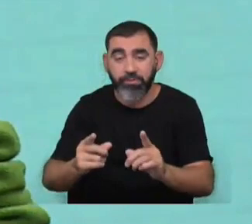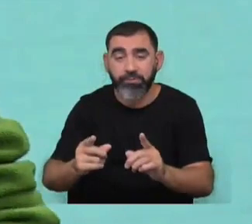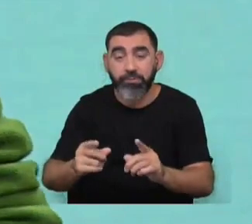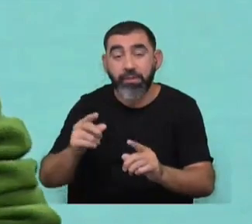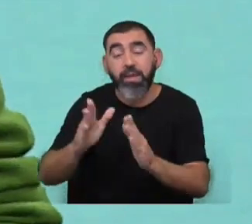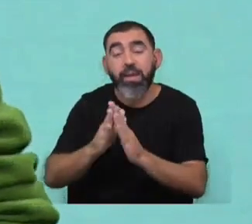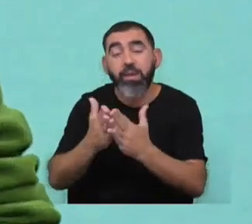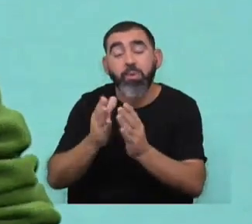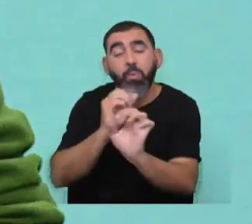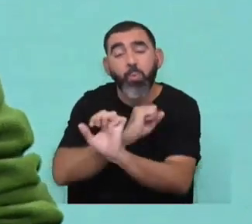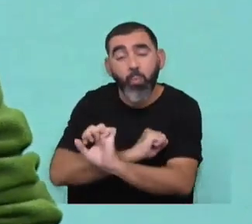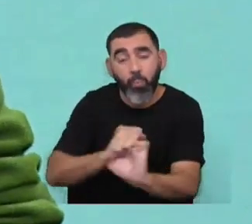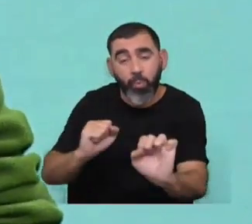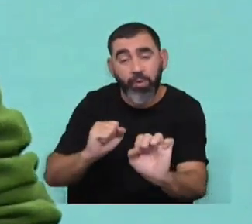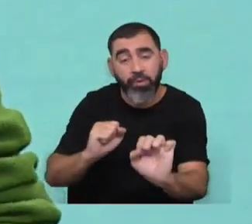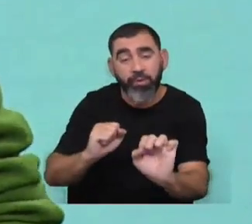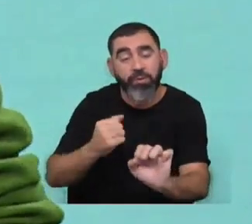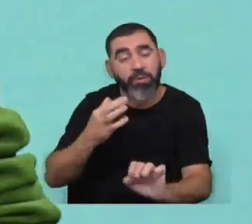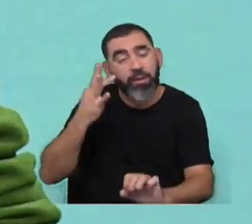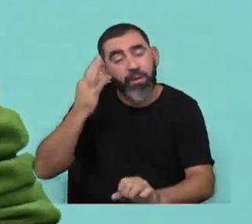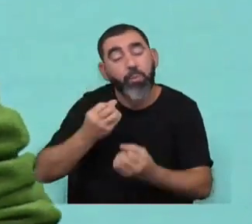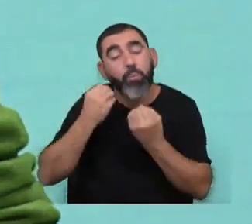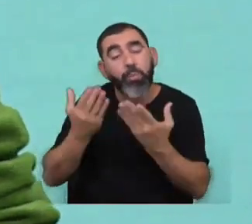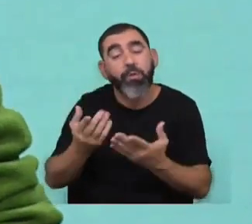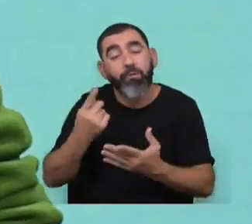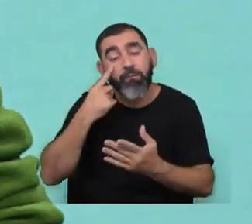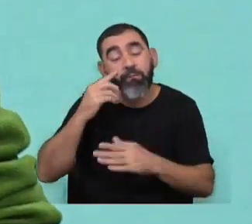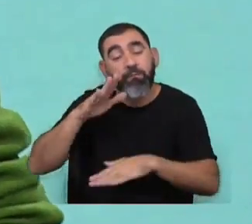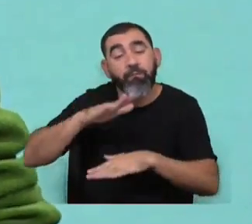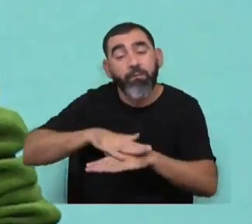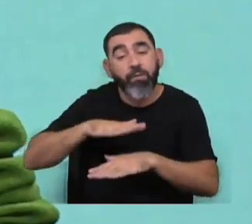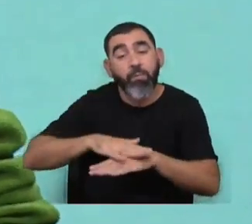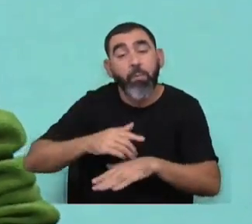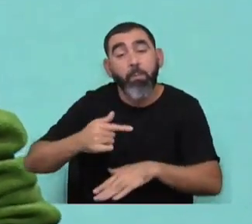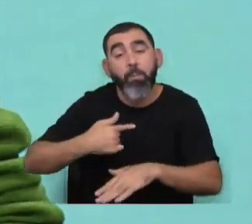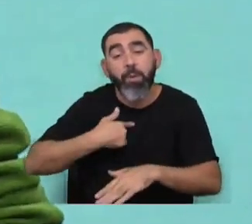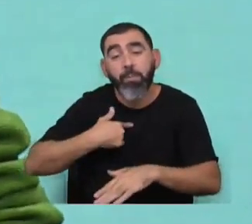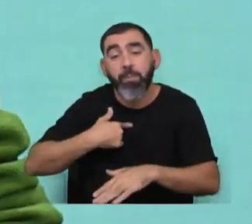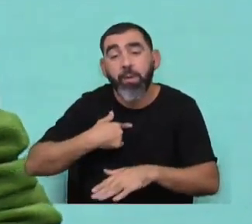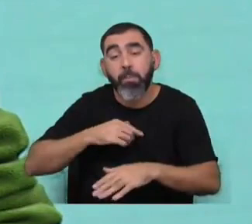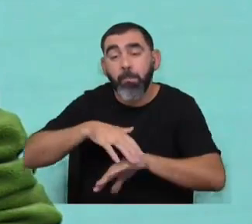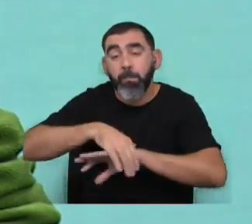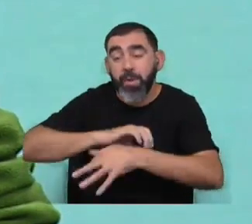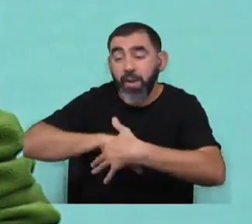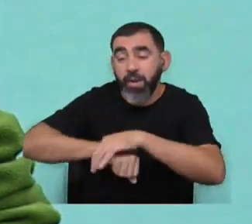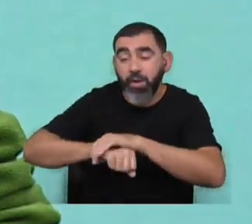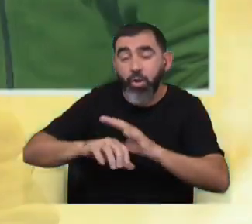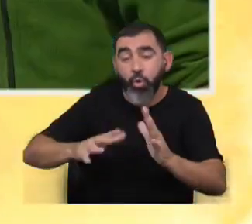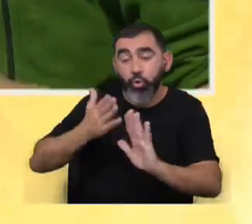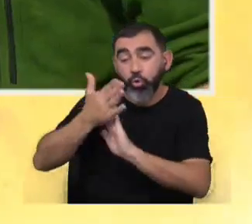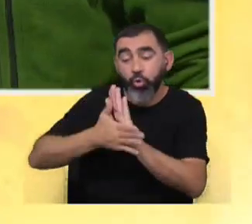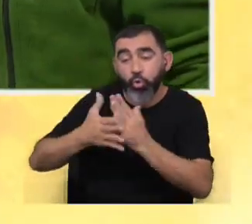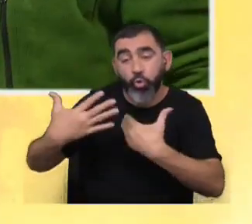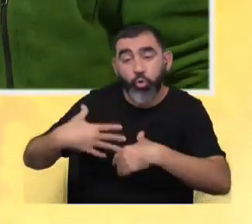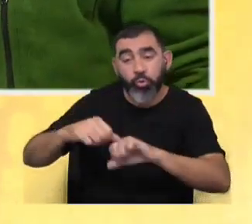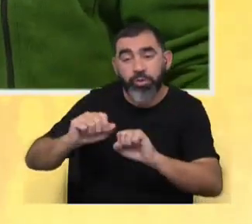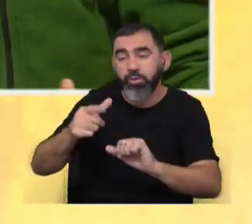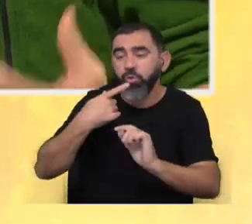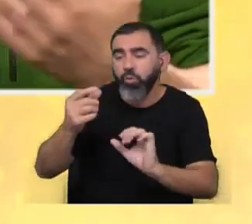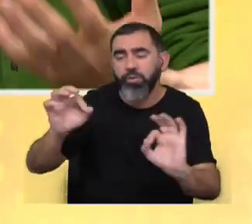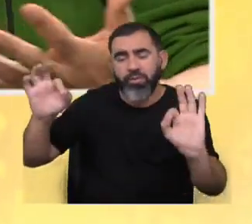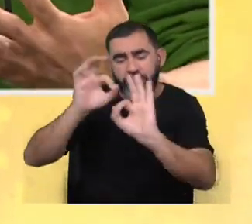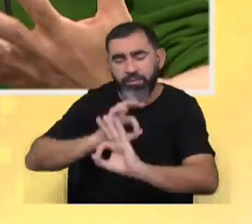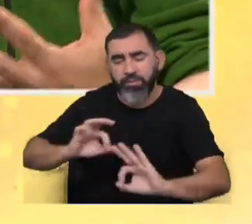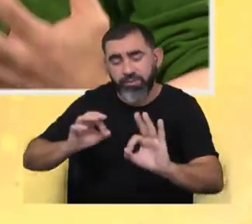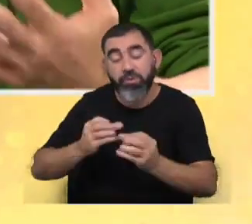este libro es posible, yo creo, estoy convencido, porque estamos viviendo un momento que para mí es el auge de la paleontología nacional. Ellos no lo van a decir nunca,